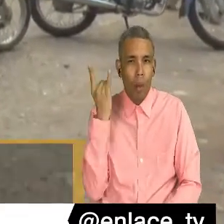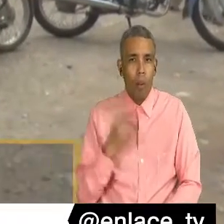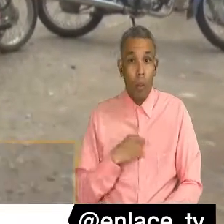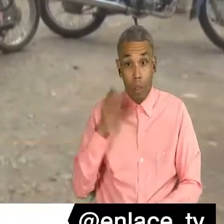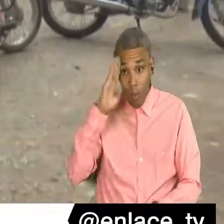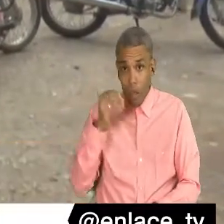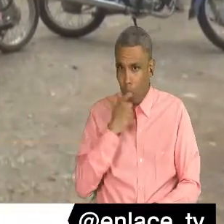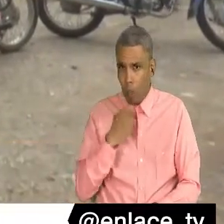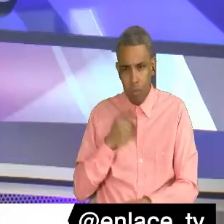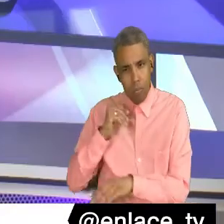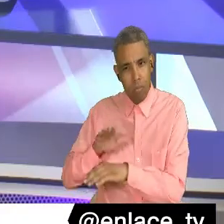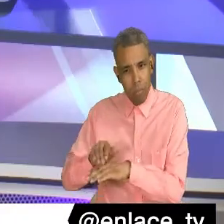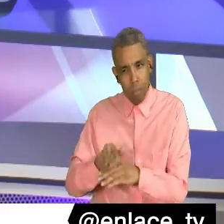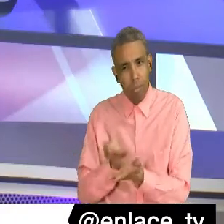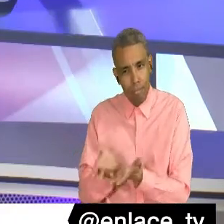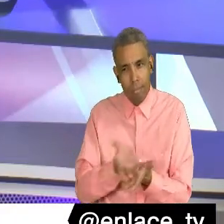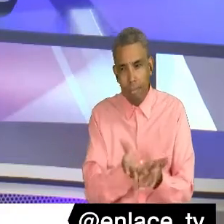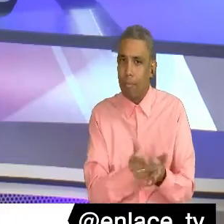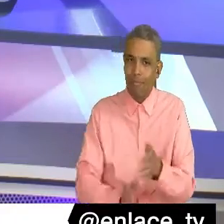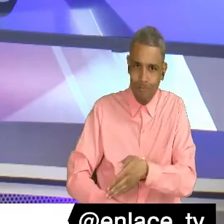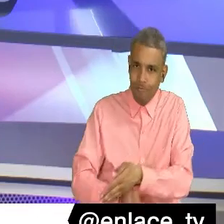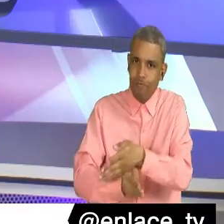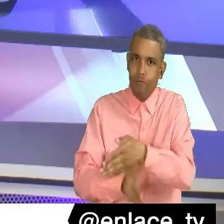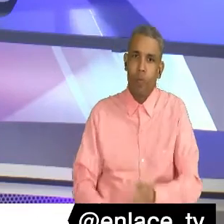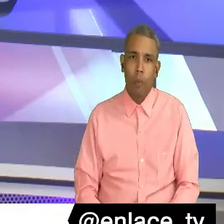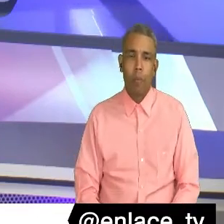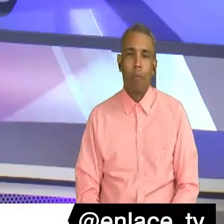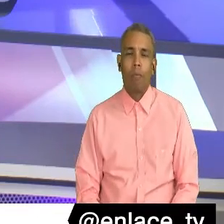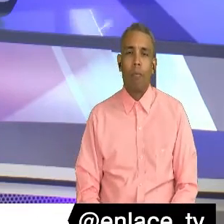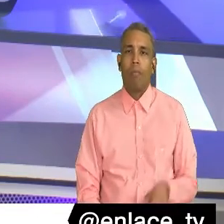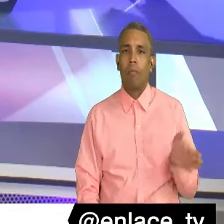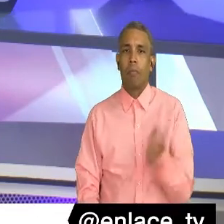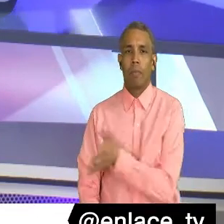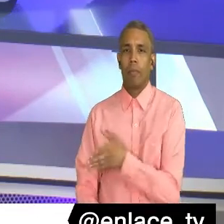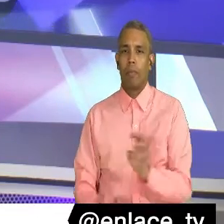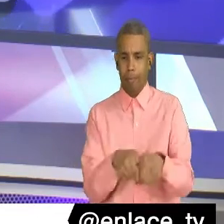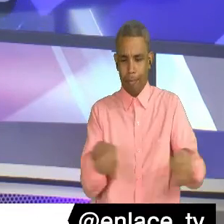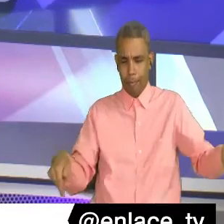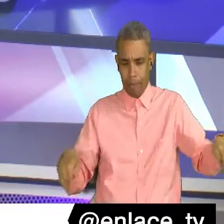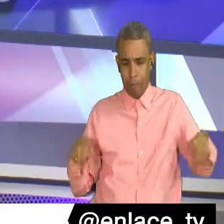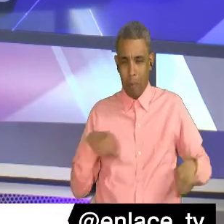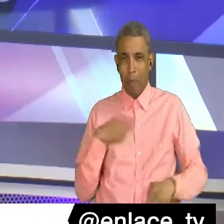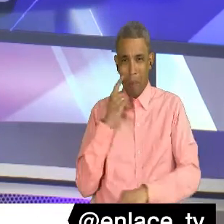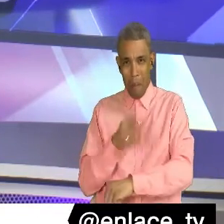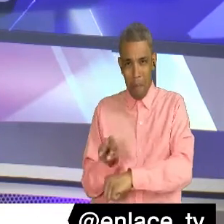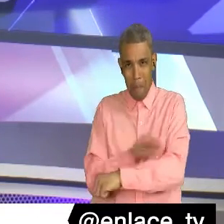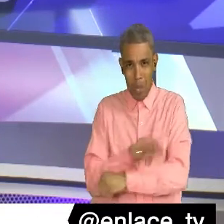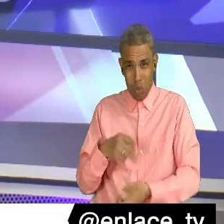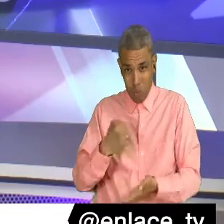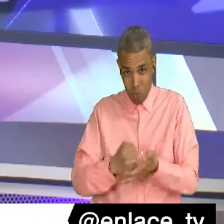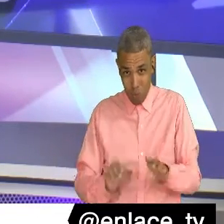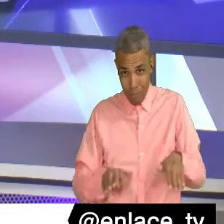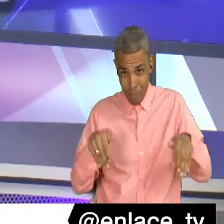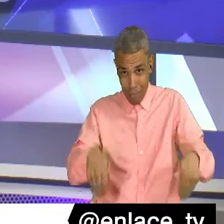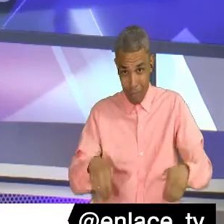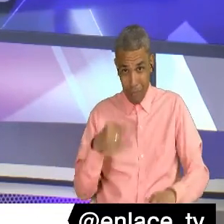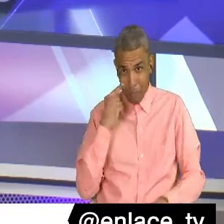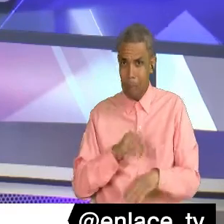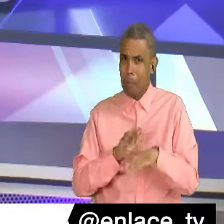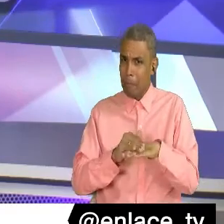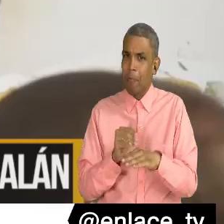todos los barranqueños. La Personería Municipal continúa adelantando sus jornadas sociales con su programa comunitario Personero en su